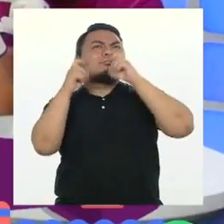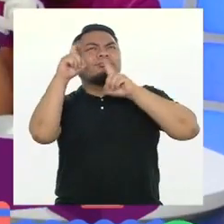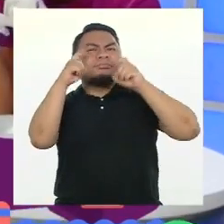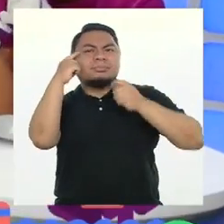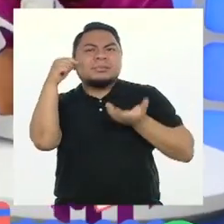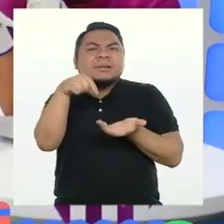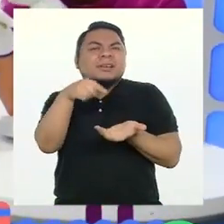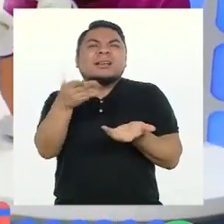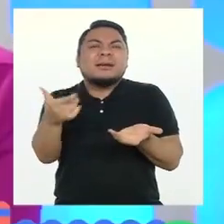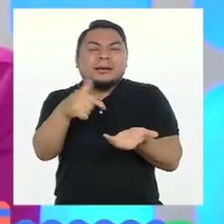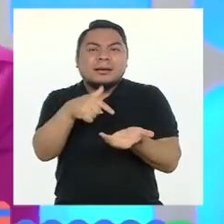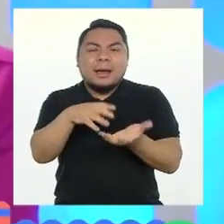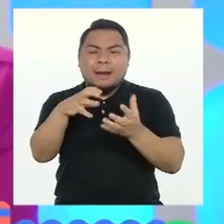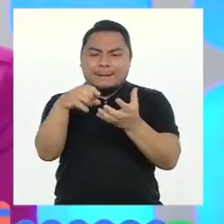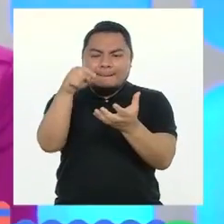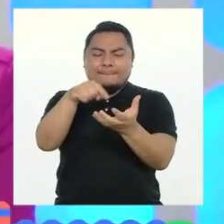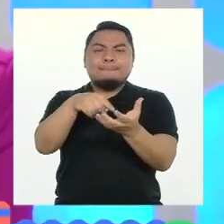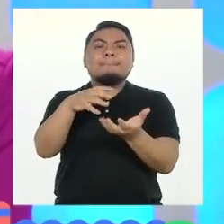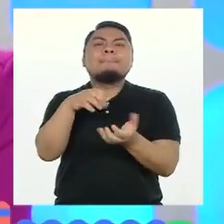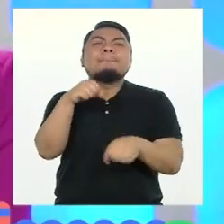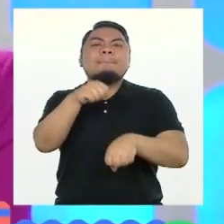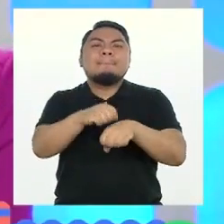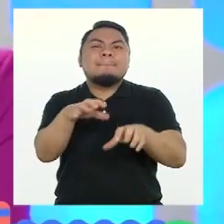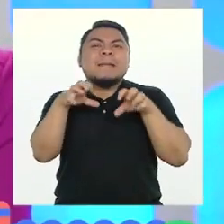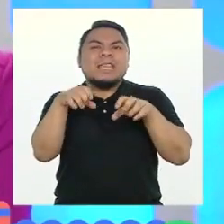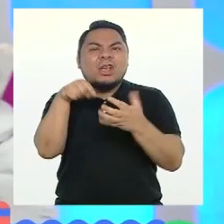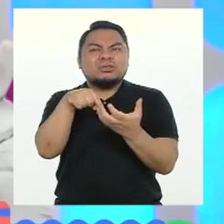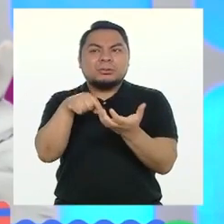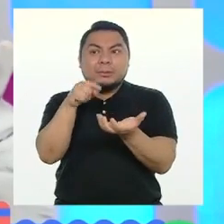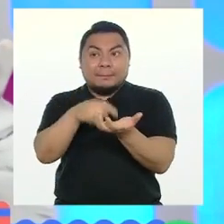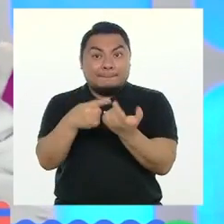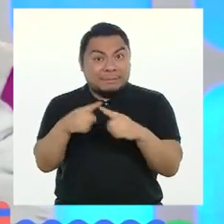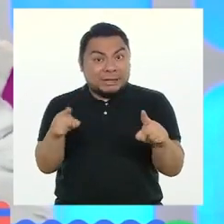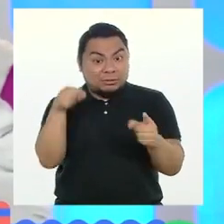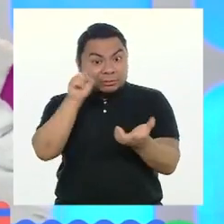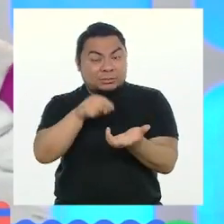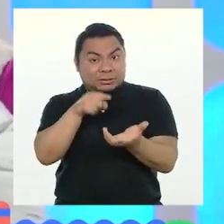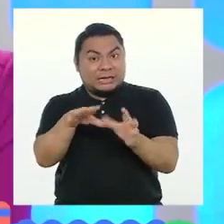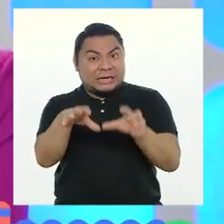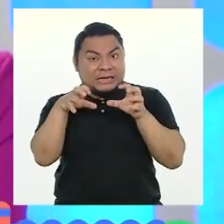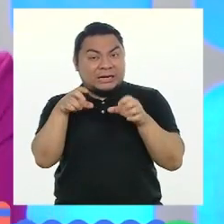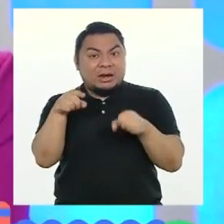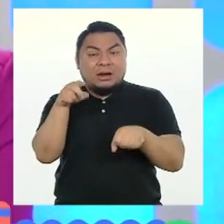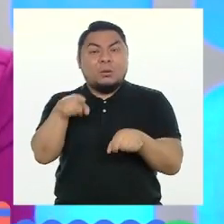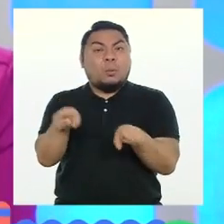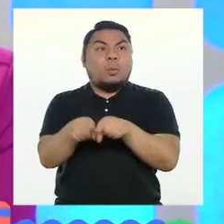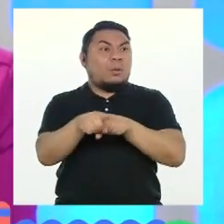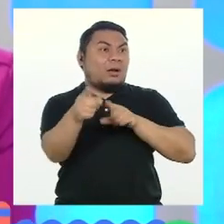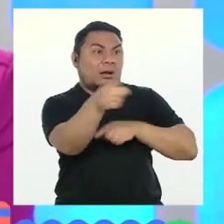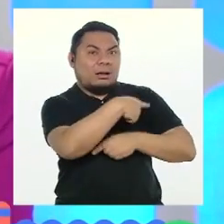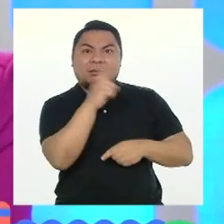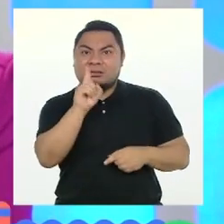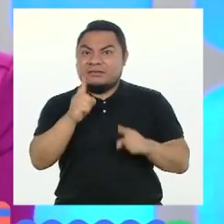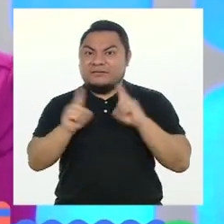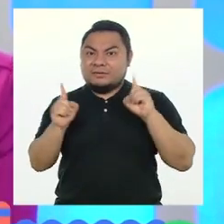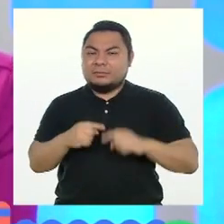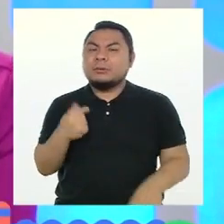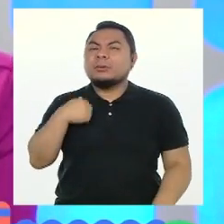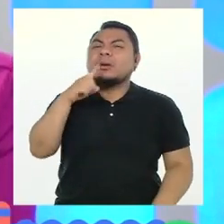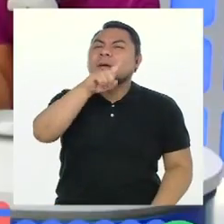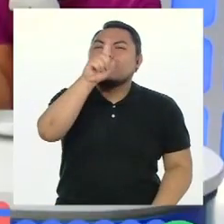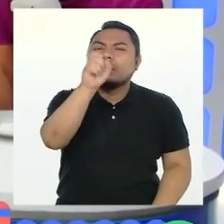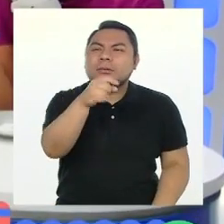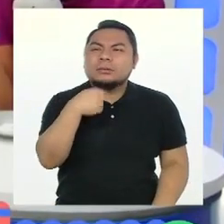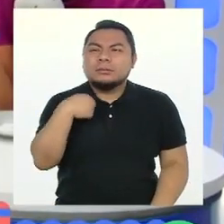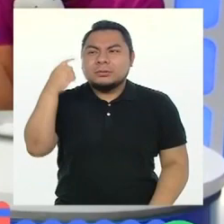que tengo aquí es un pedazo de hielo. Pero no es un pedazo de hielo común y corriente, ¿no? La primera pregunta que me hago